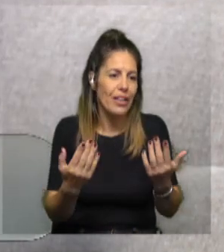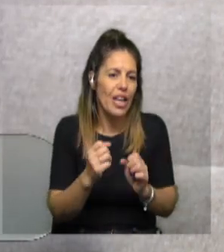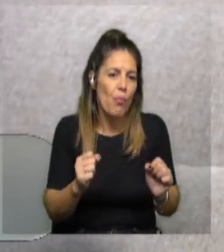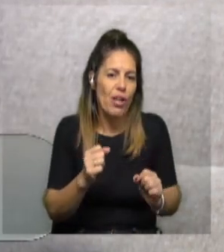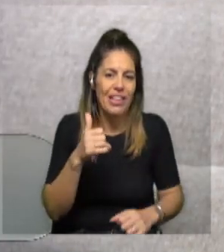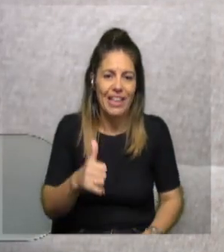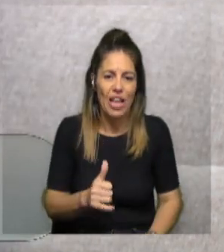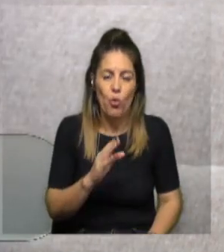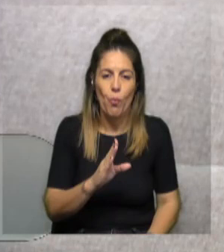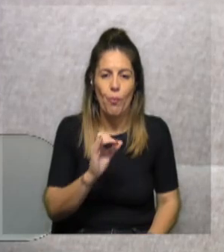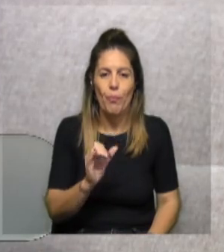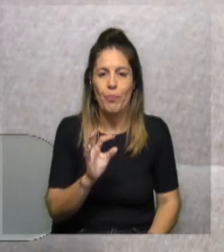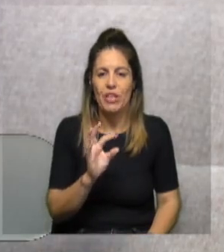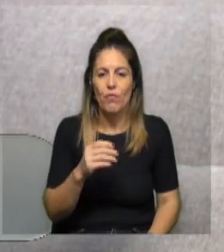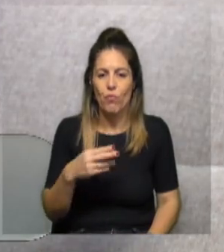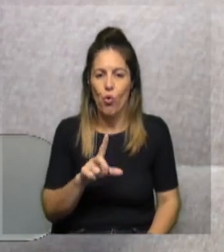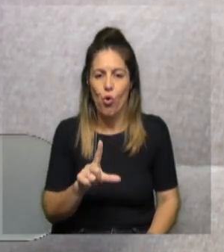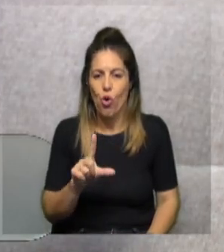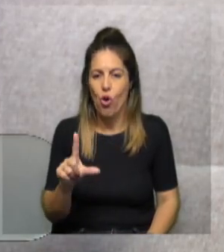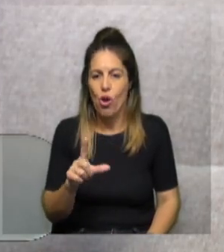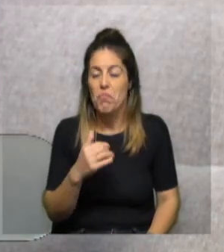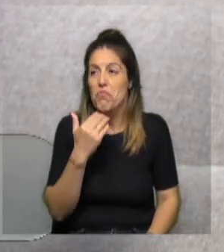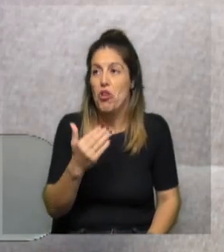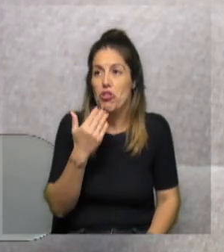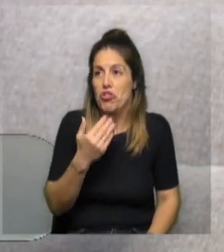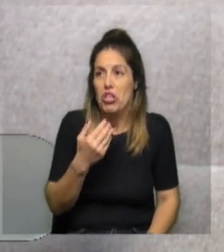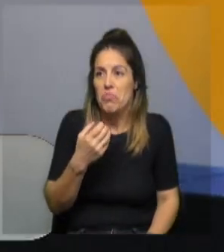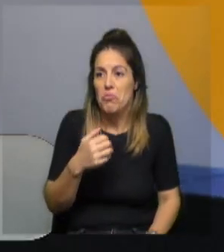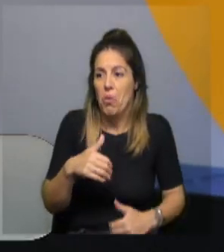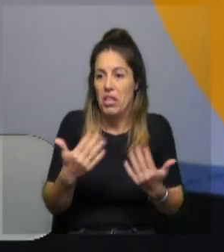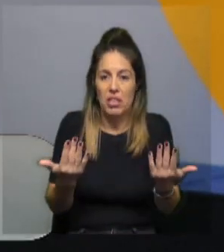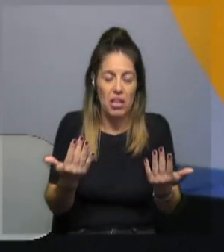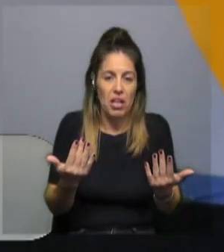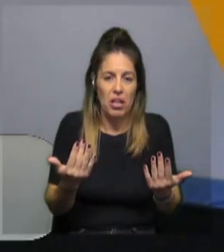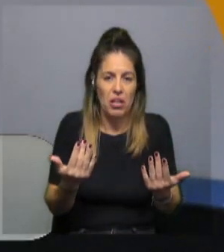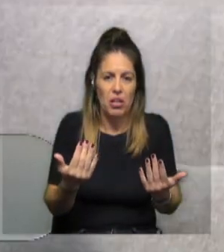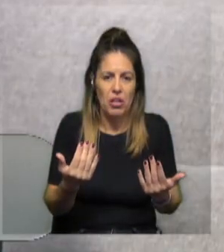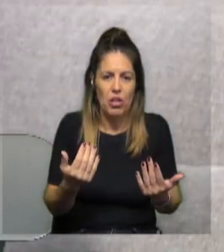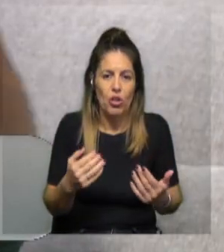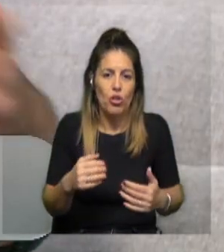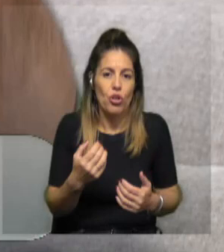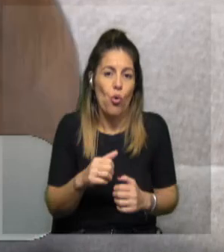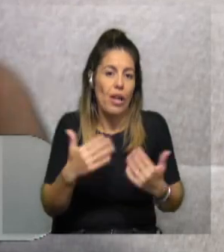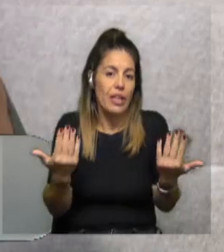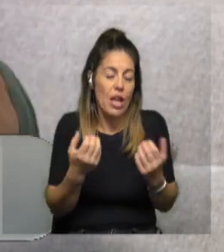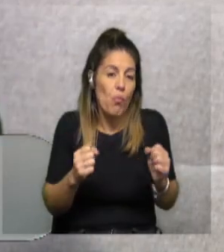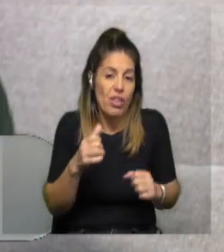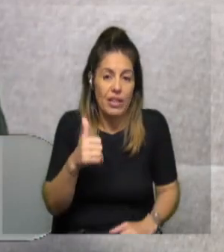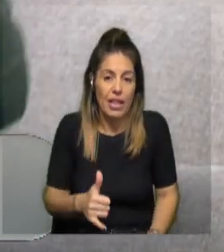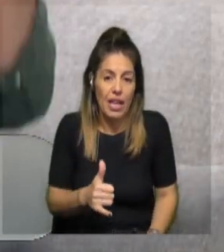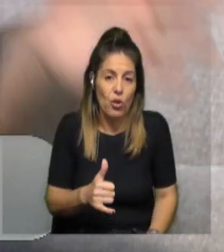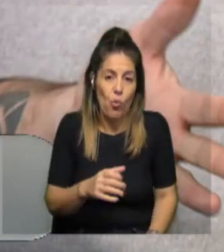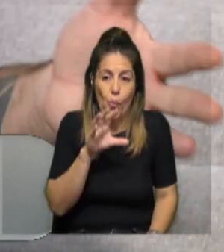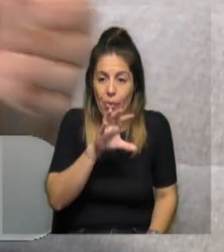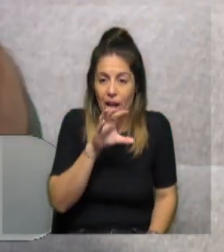pitbull. No, yo no sé si no cualquiera... No cualquiera puede tener un perro. No cualquiera puede tener un pitbull, seguro. Ahora, no hay